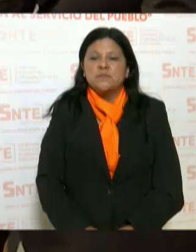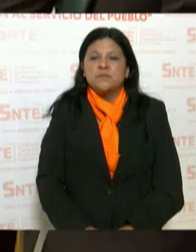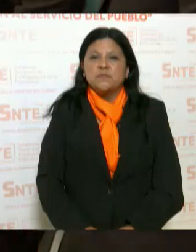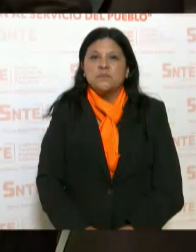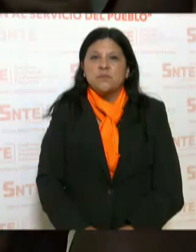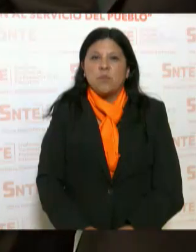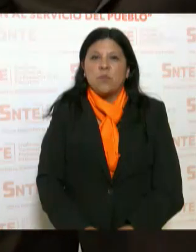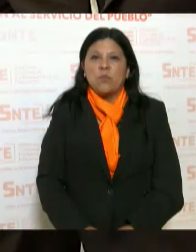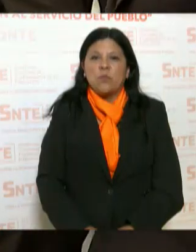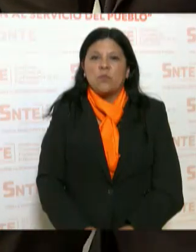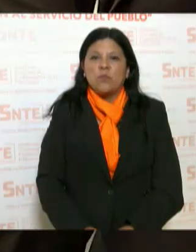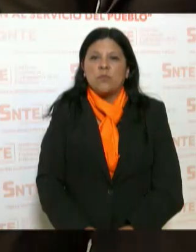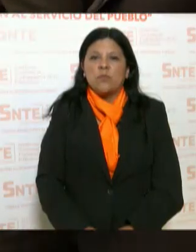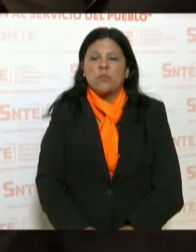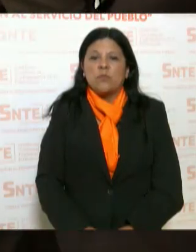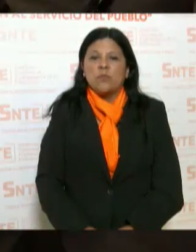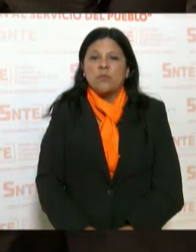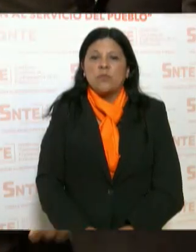Al protocolo,